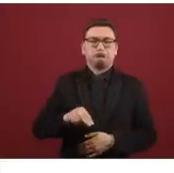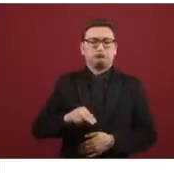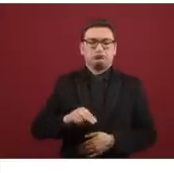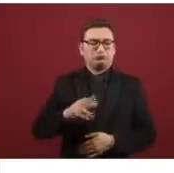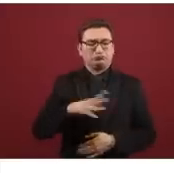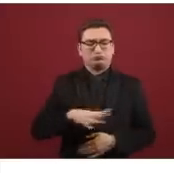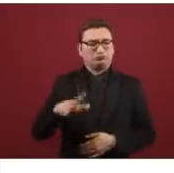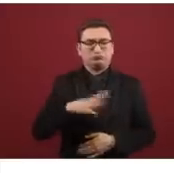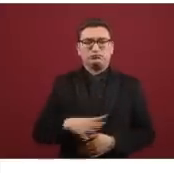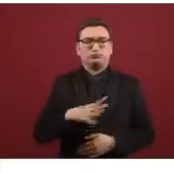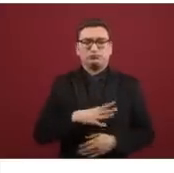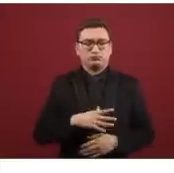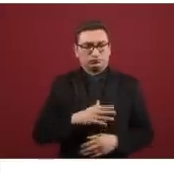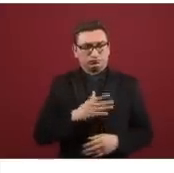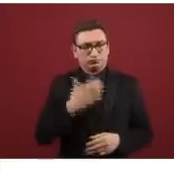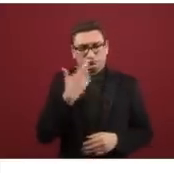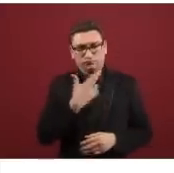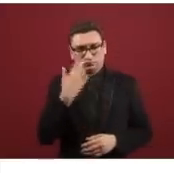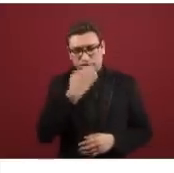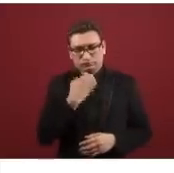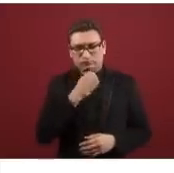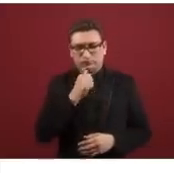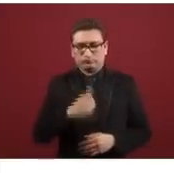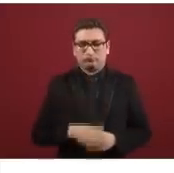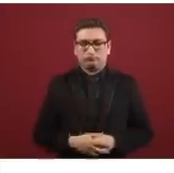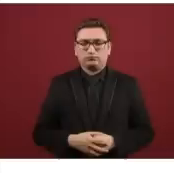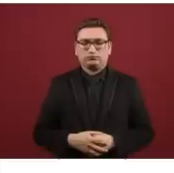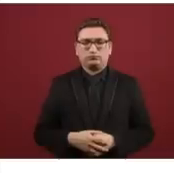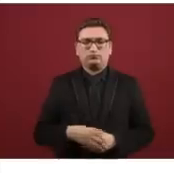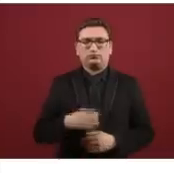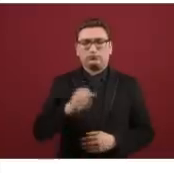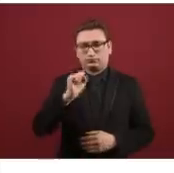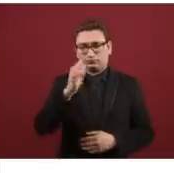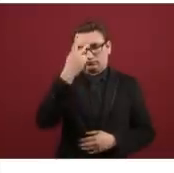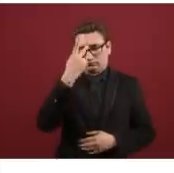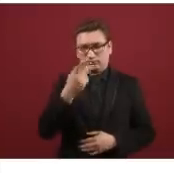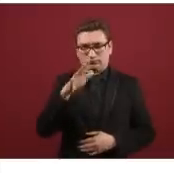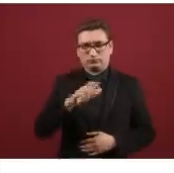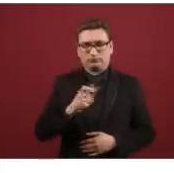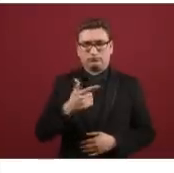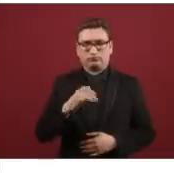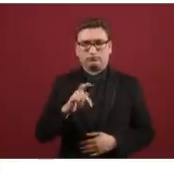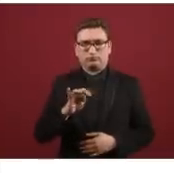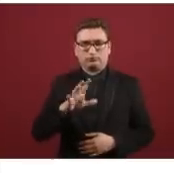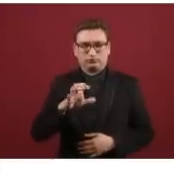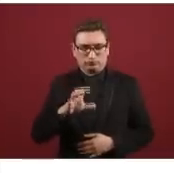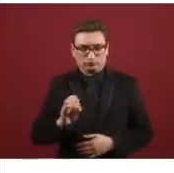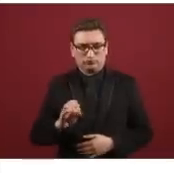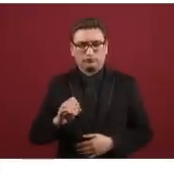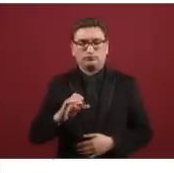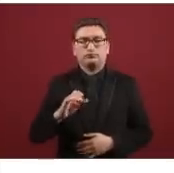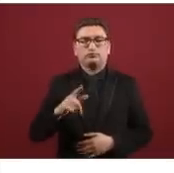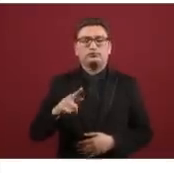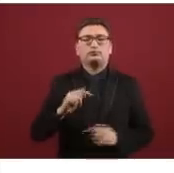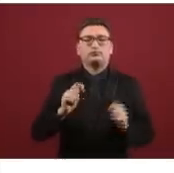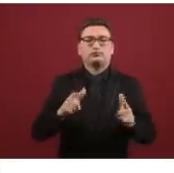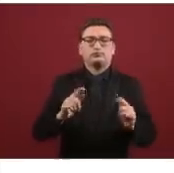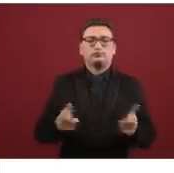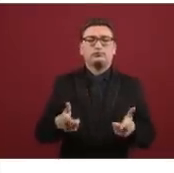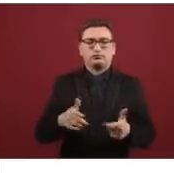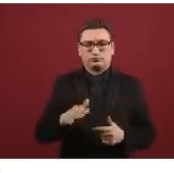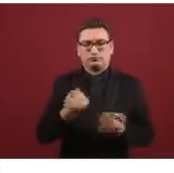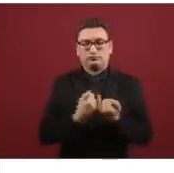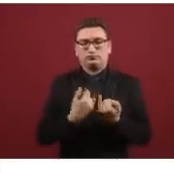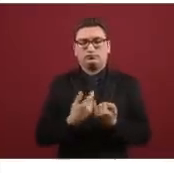verificación es una en Hualulco, San Luis Potosí, en Yauquemancan, Tlaxcala, en San Pablo